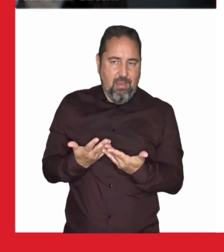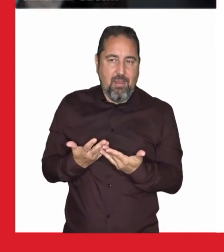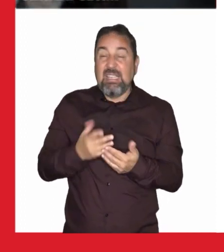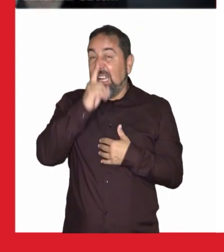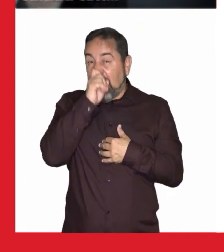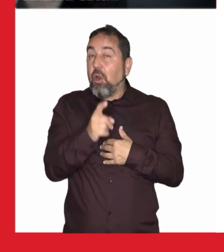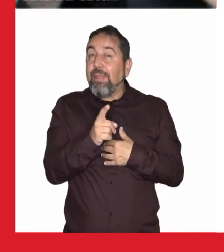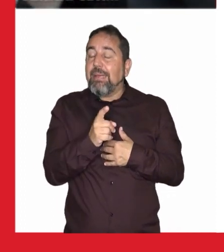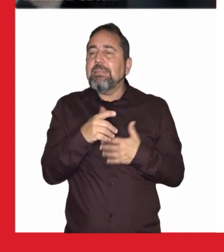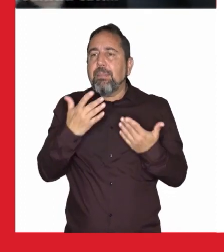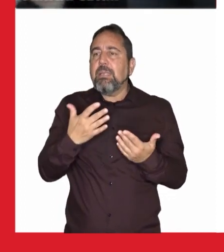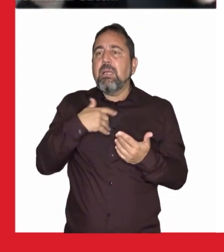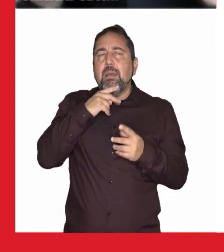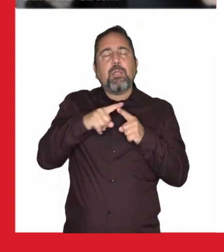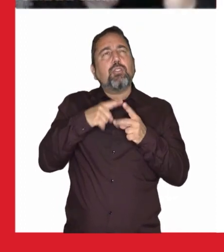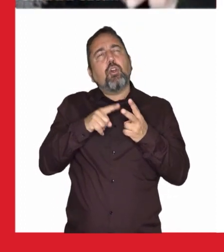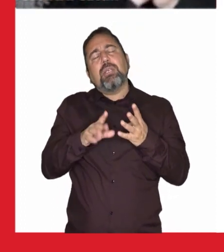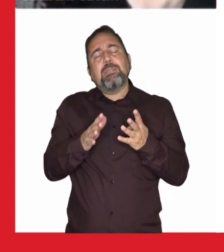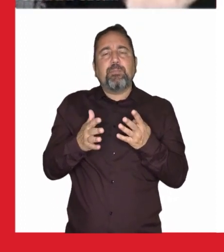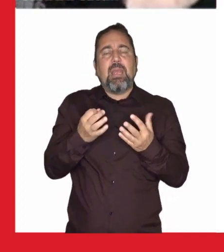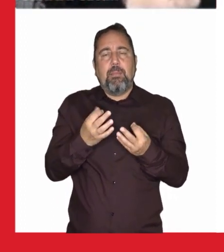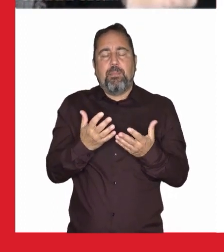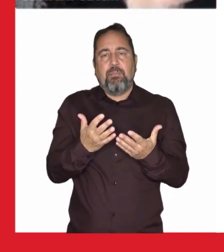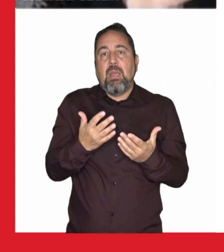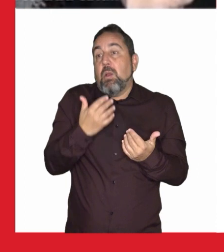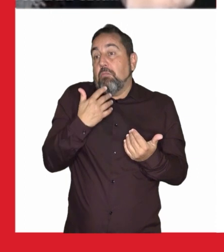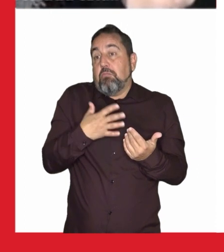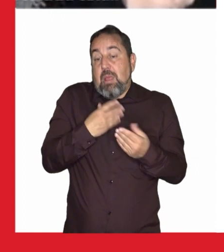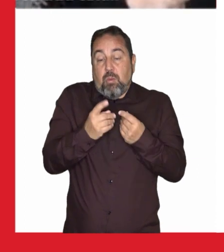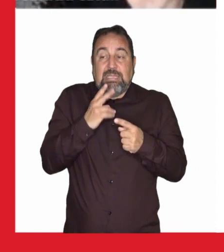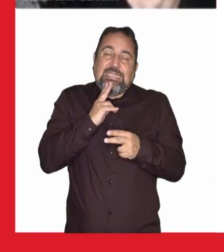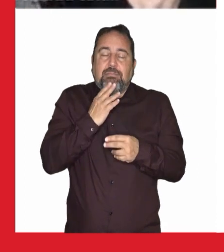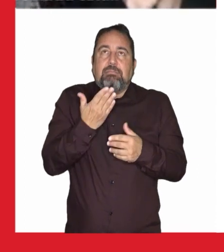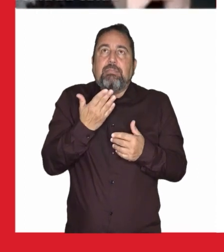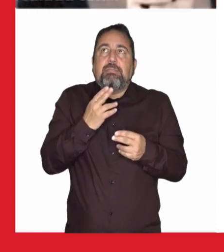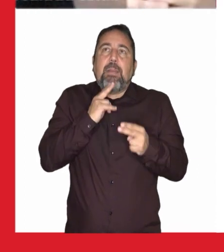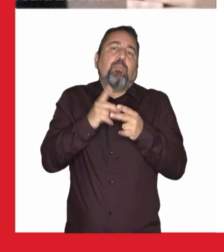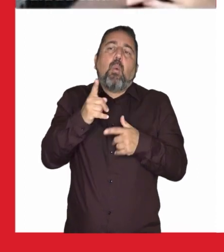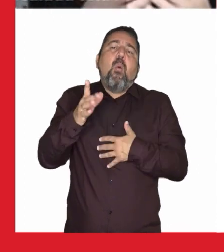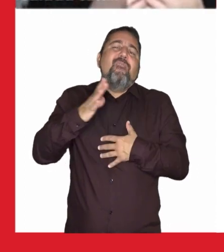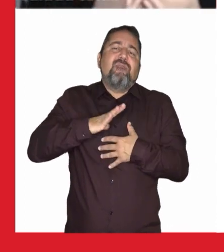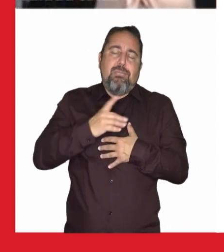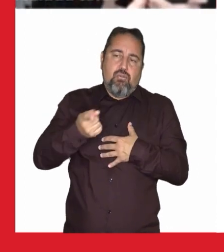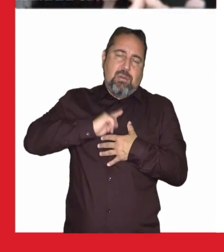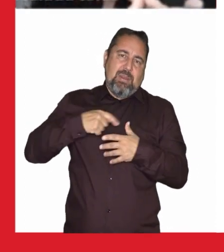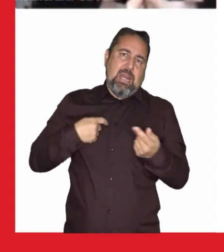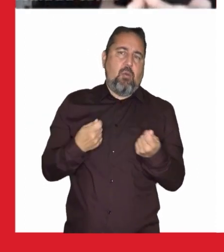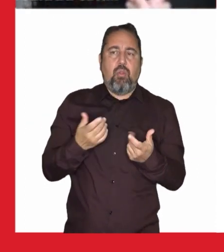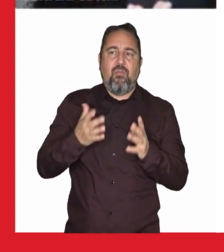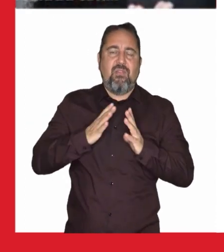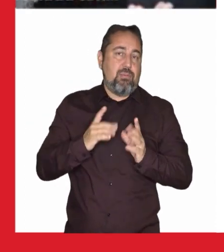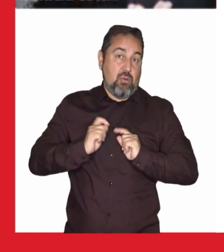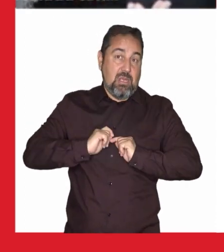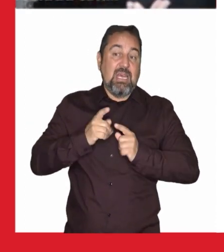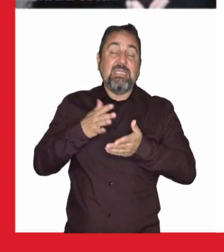al negocio. ¿Sí? Recordáis que en la sesión pasada habíamos estado viendo estas cosas que alguien hace como un favor